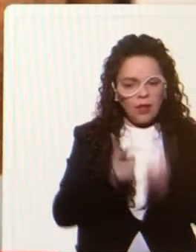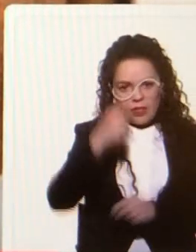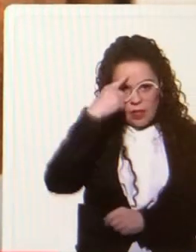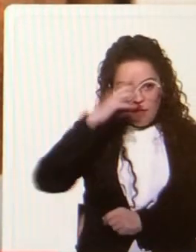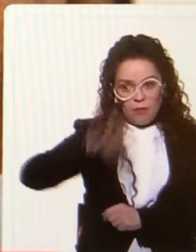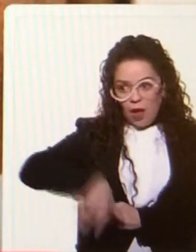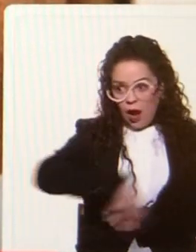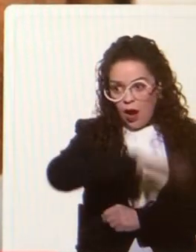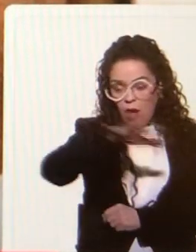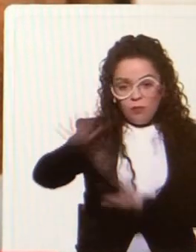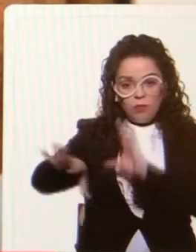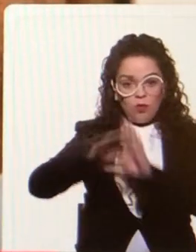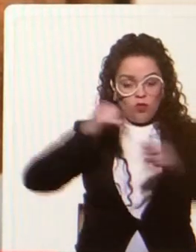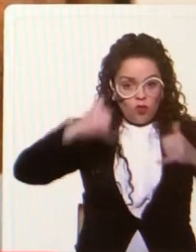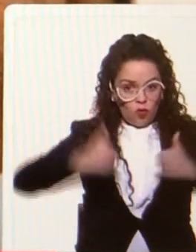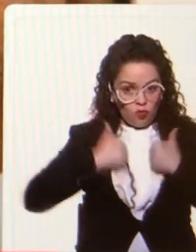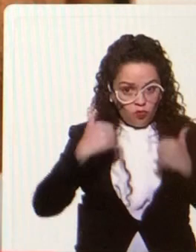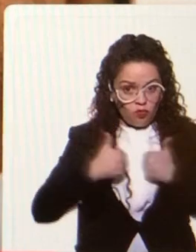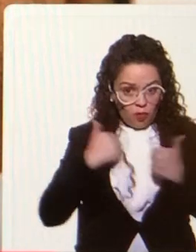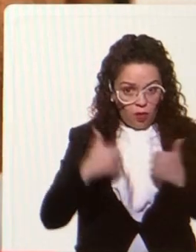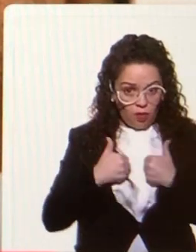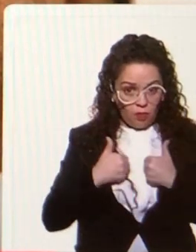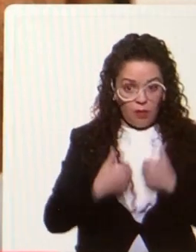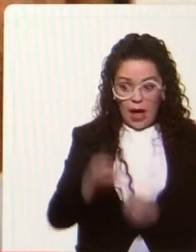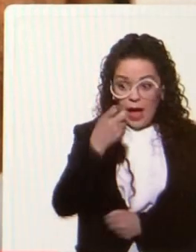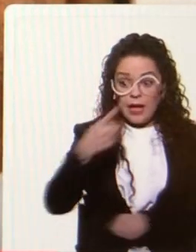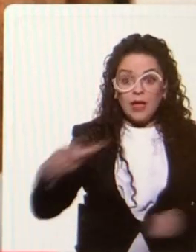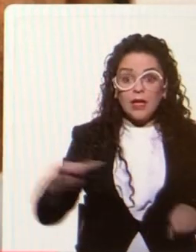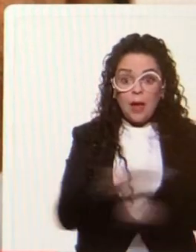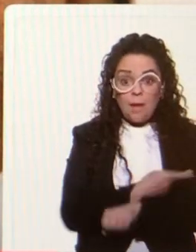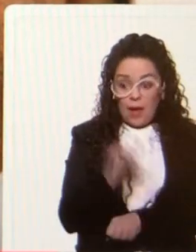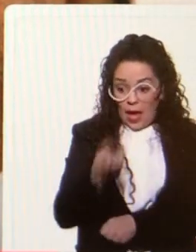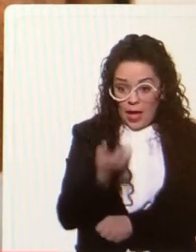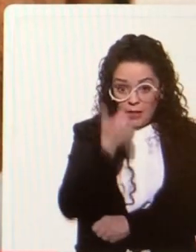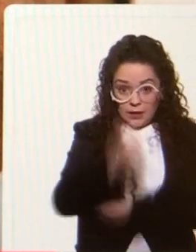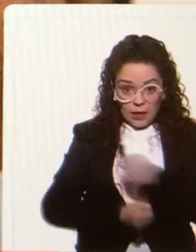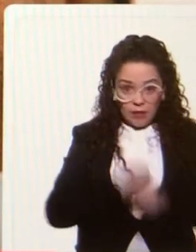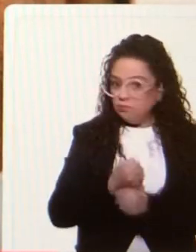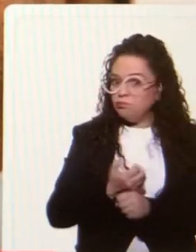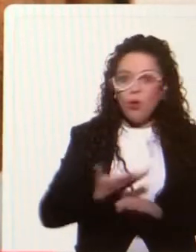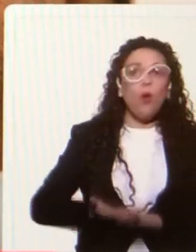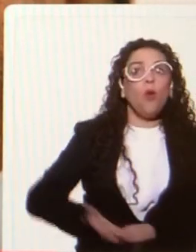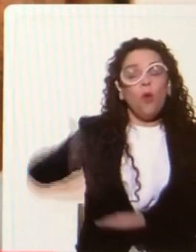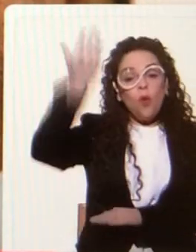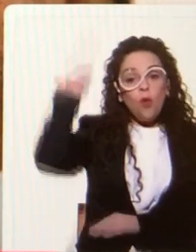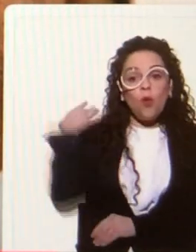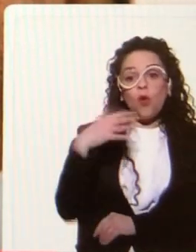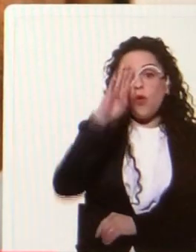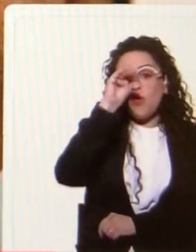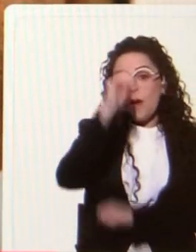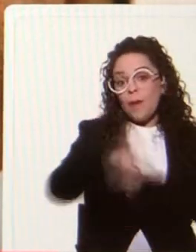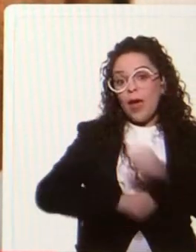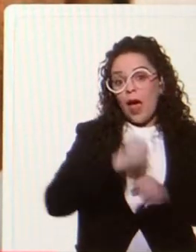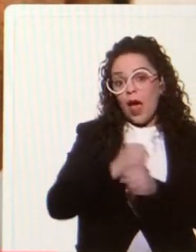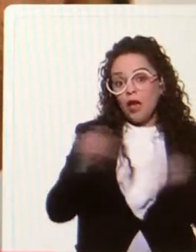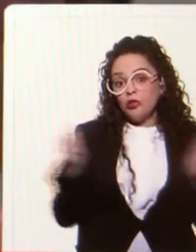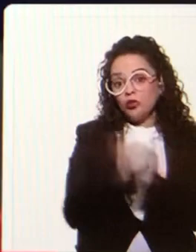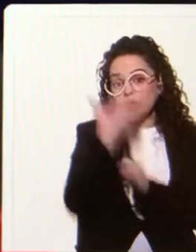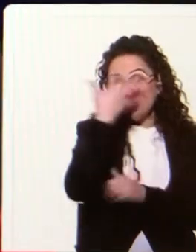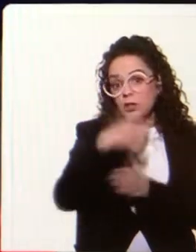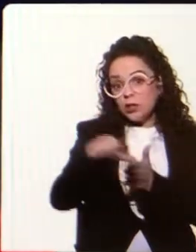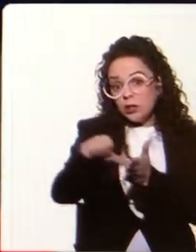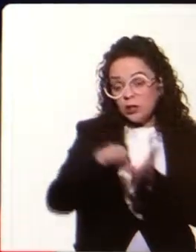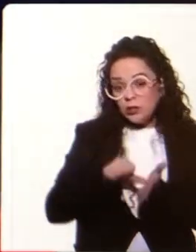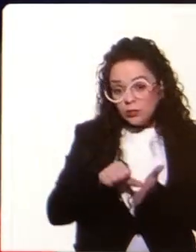para de una forma poder afectar la aceptación del gobierno del